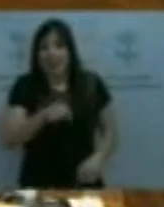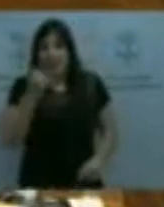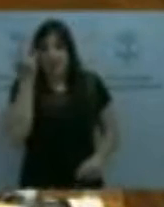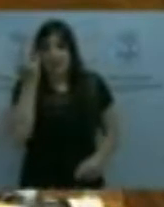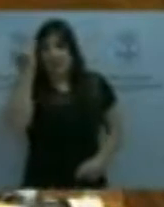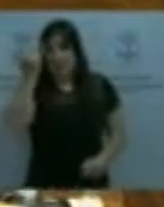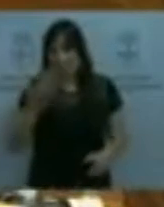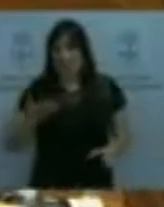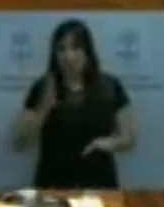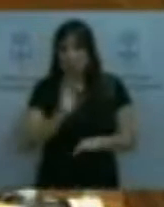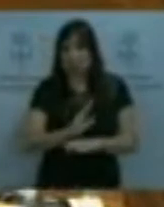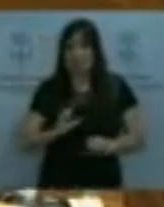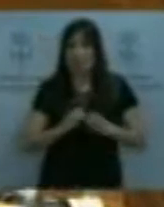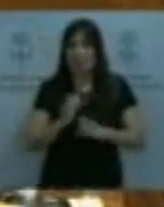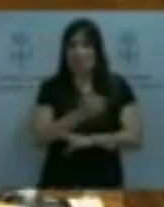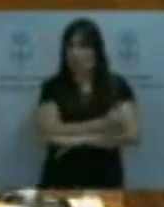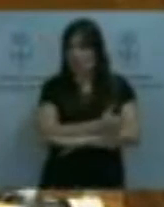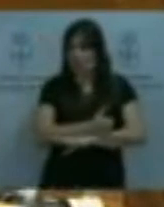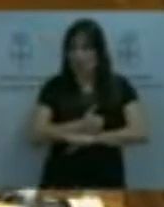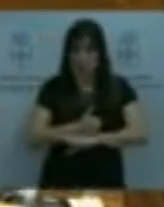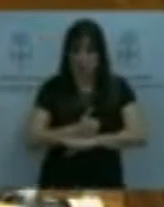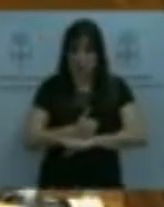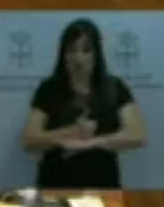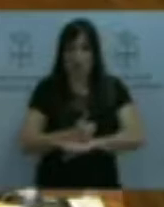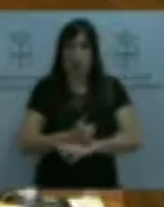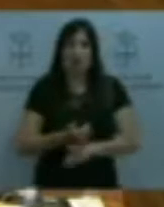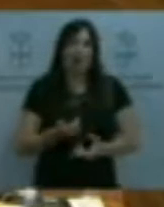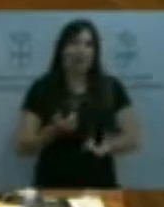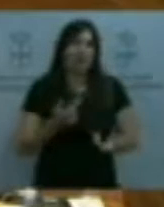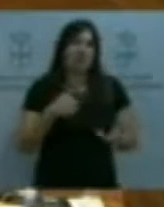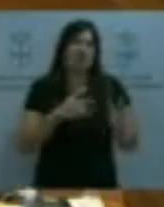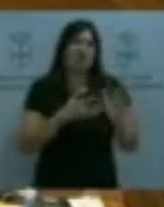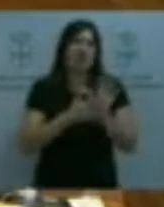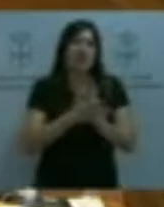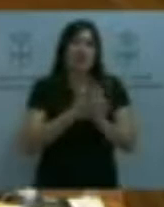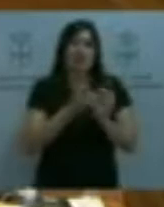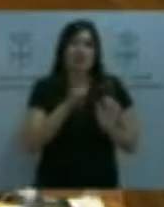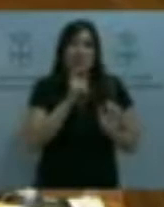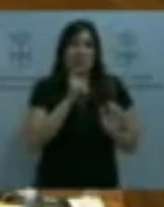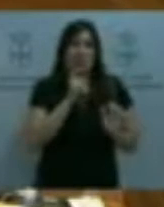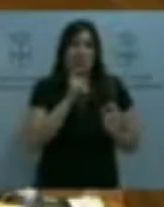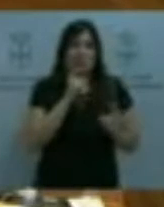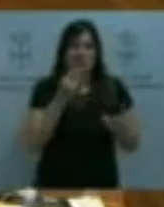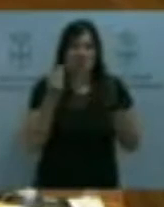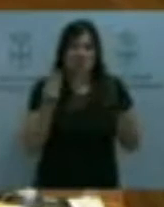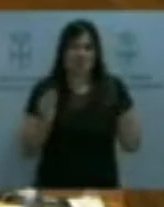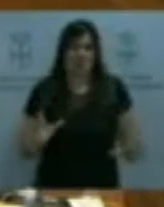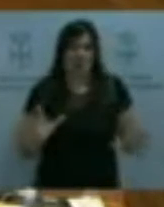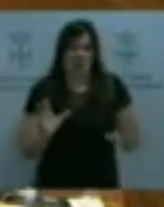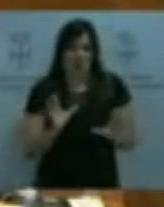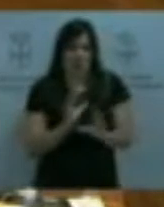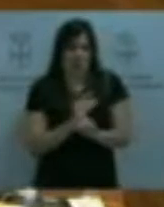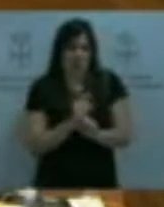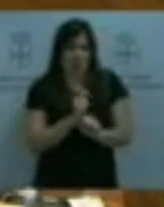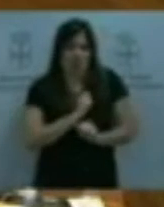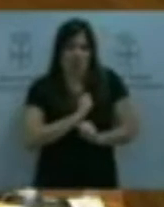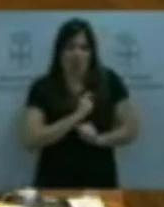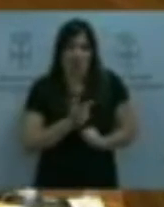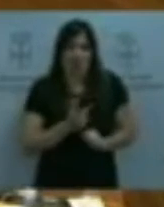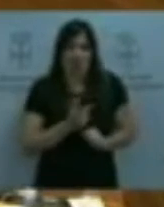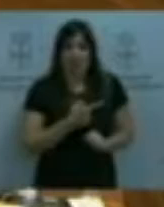podemos dejar de definir de otra forma más precisa que de desconcertante, en cierto modo. Y como viene siendo habitual por parte del Grupo